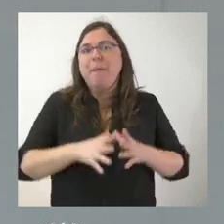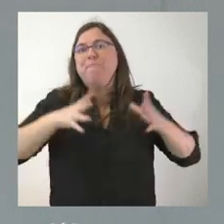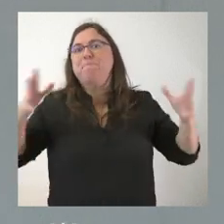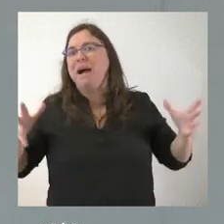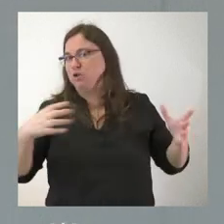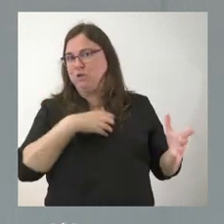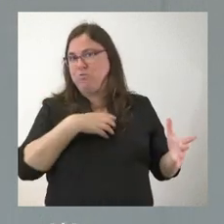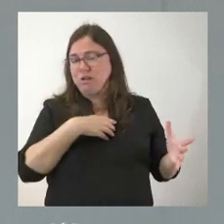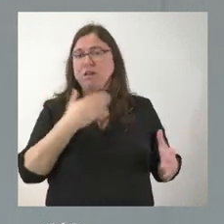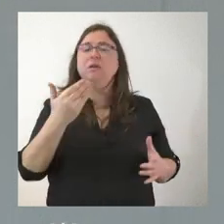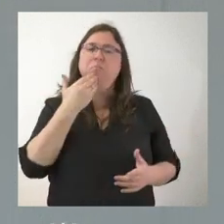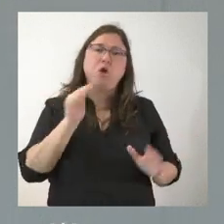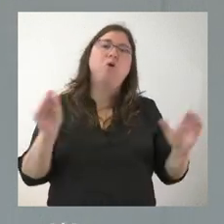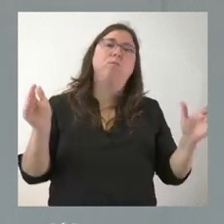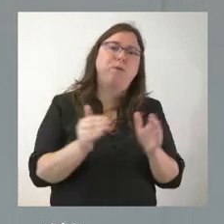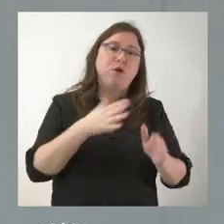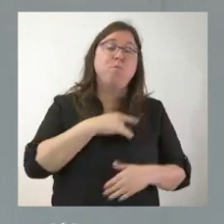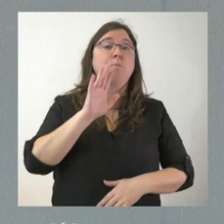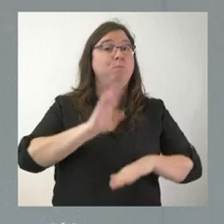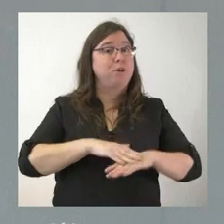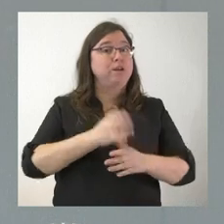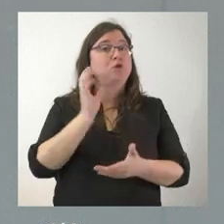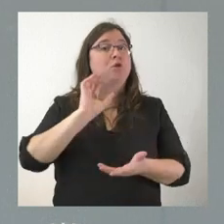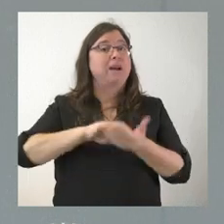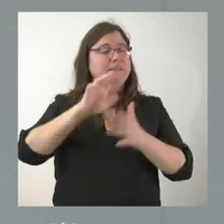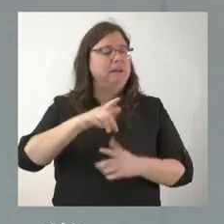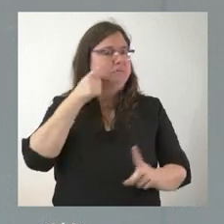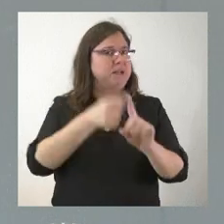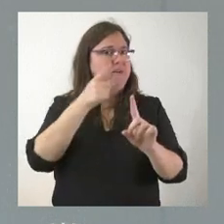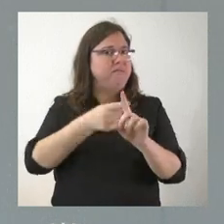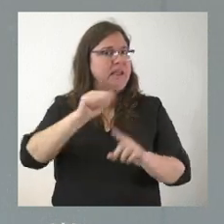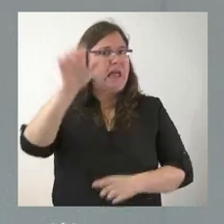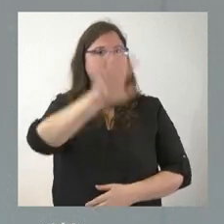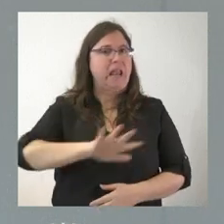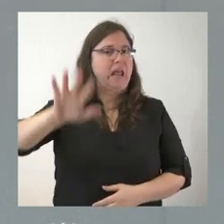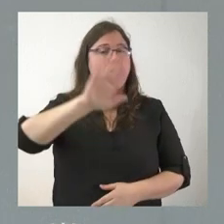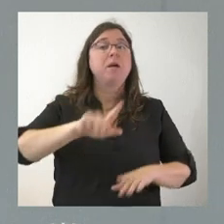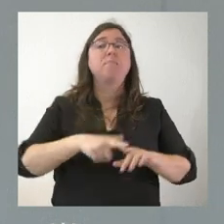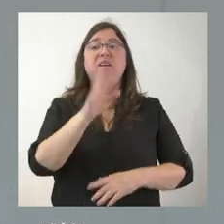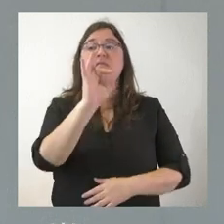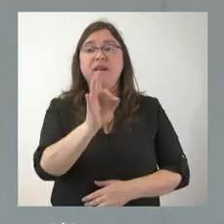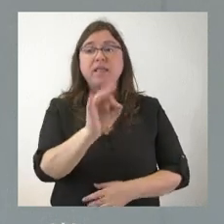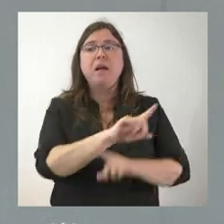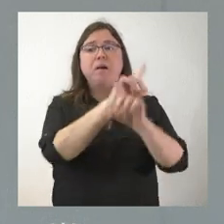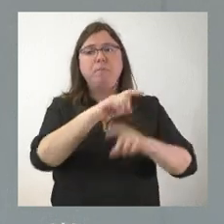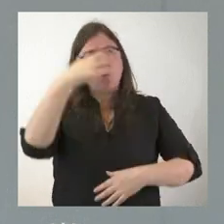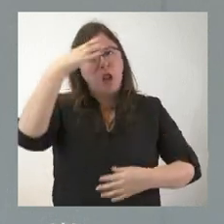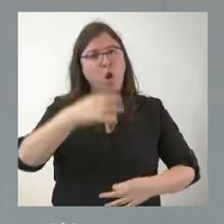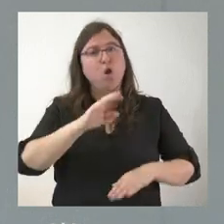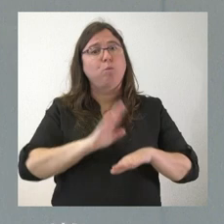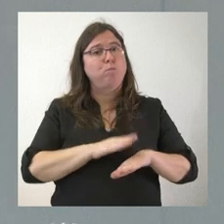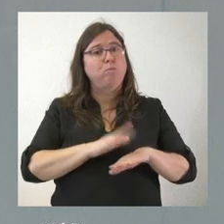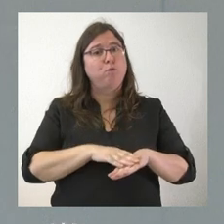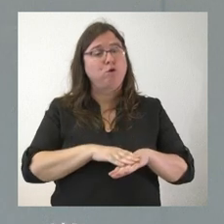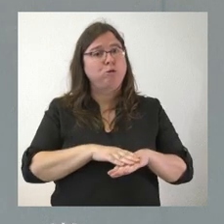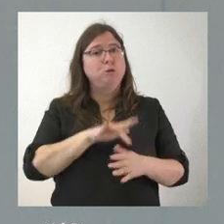es natural pero sí lo más pequeño si por eso casi tienen una referencia dentro del contexto nacional en ese tipo de iniciativas y es verdad que su pregunta Tiene mucho sentido porque quizá